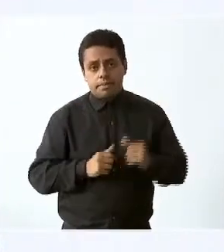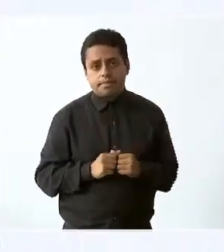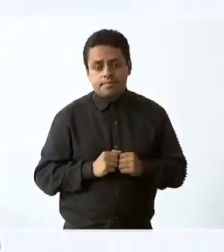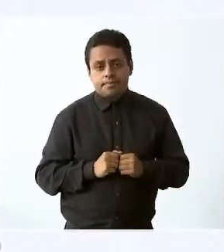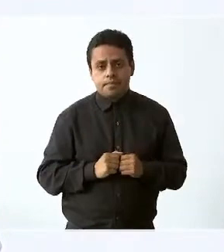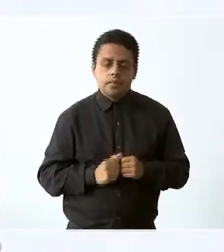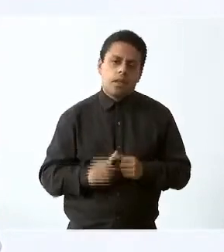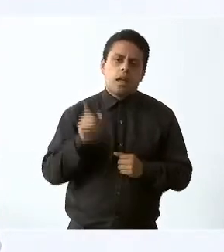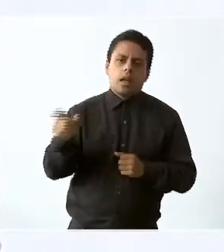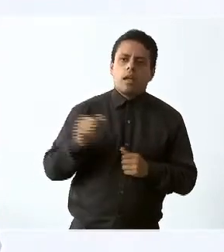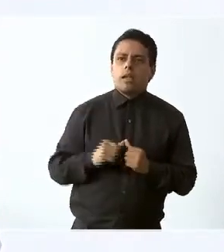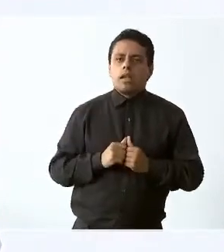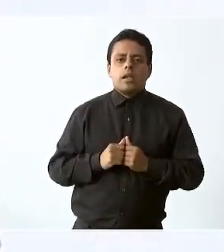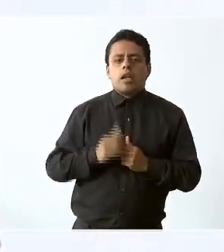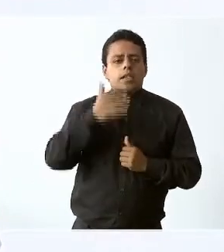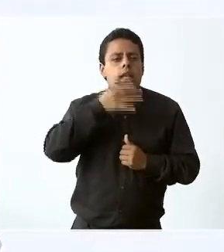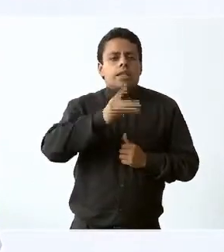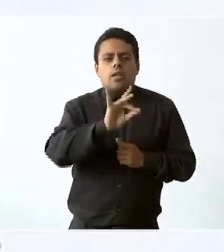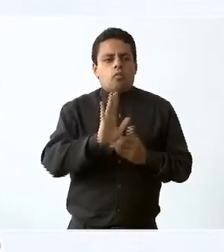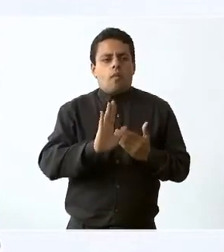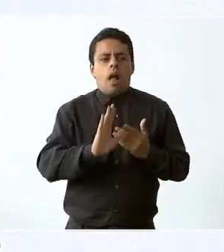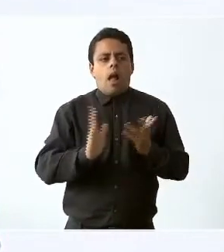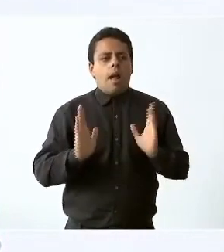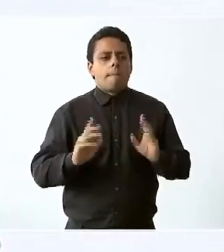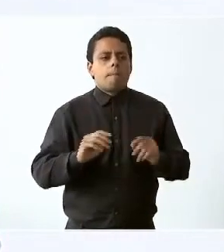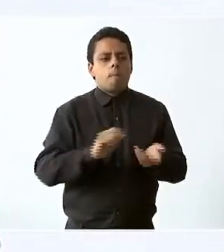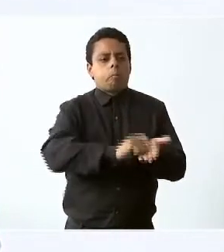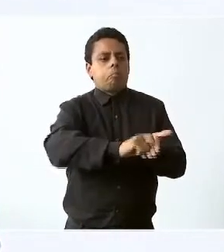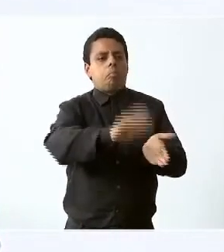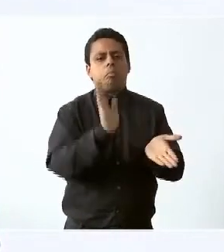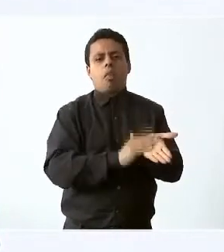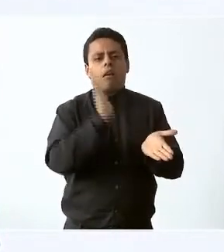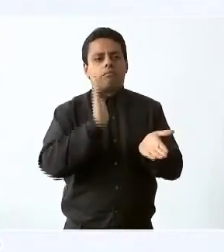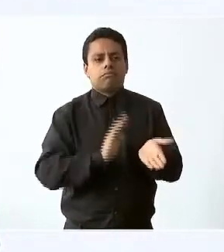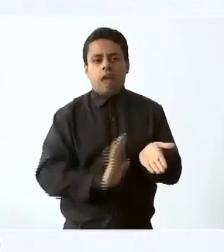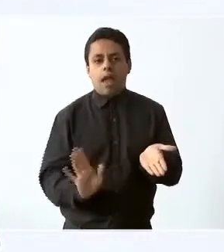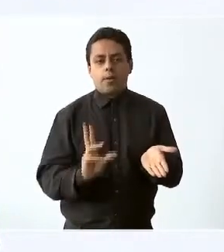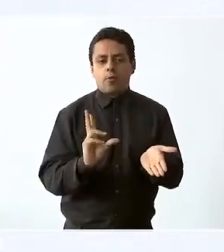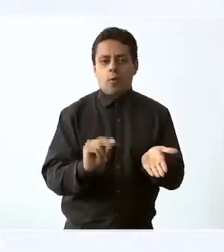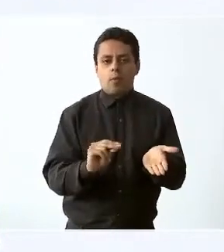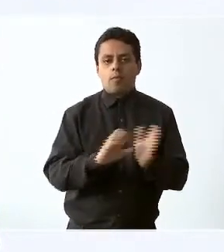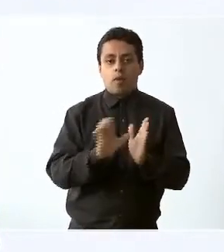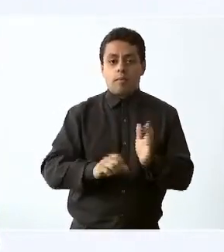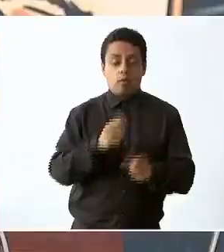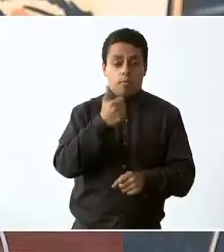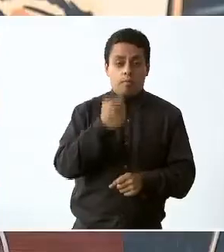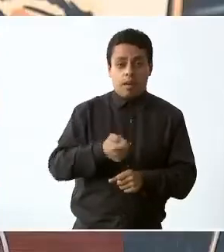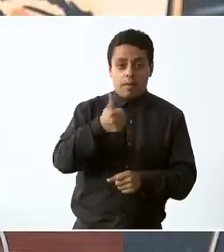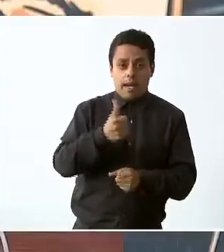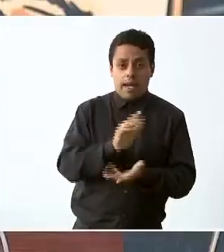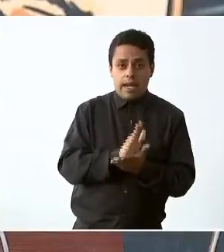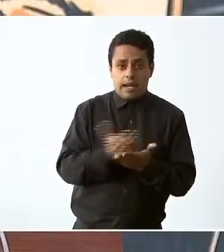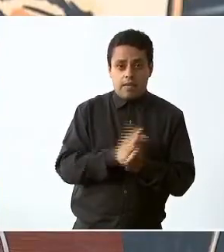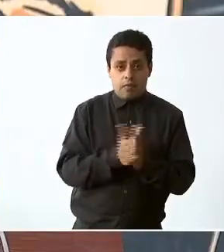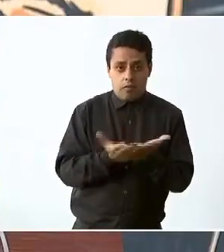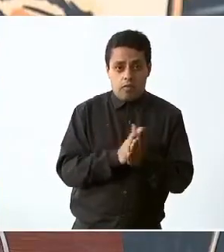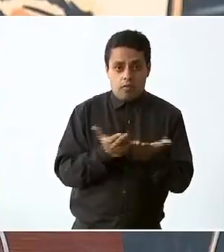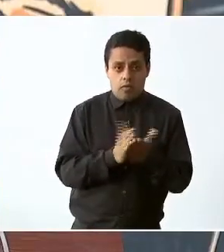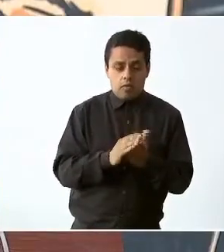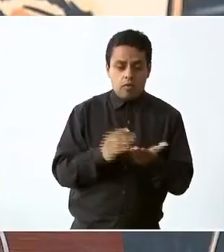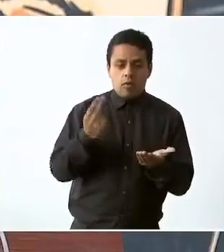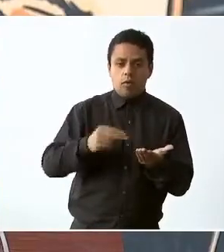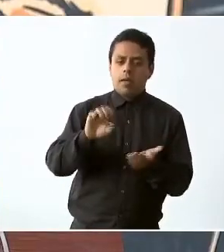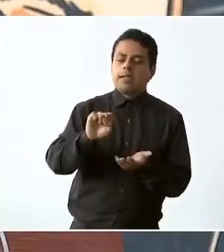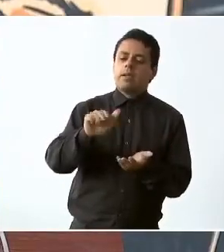Evitaba convertir la sencillez en simpleza. En su primer libro, La sangre devota, me deslumbraron